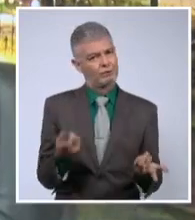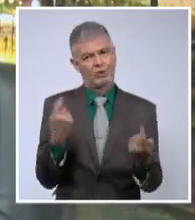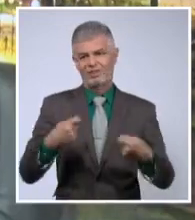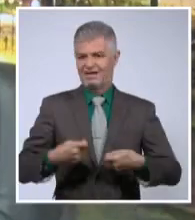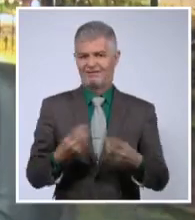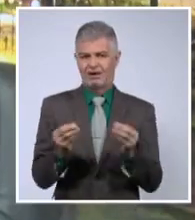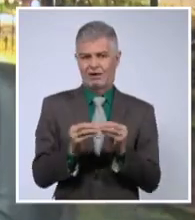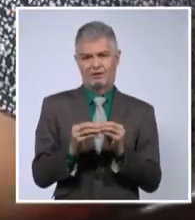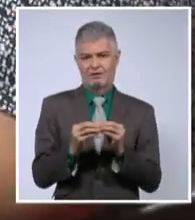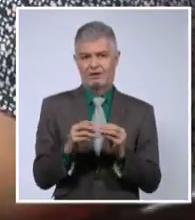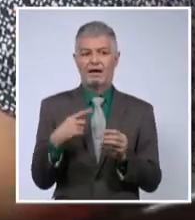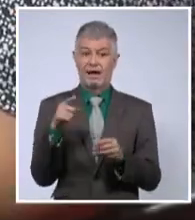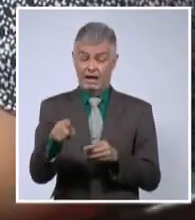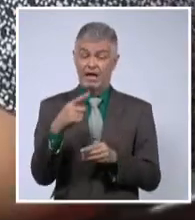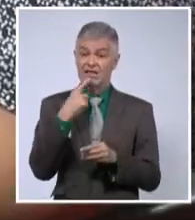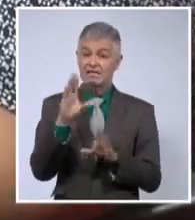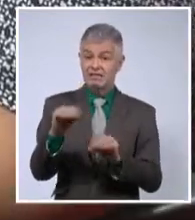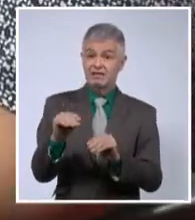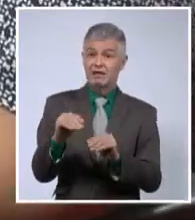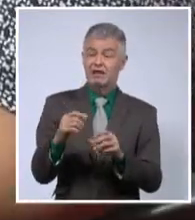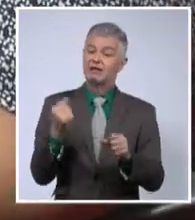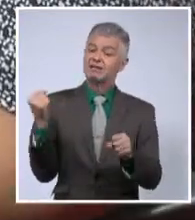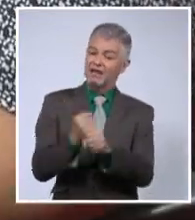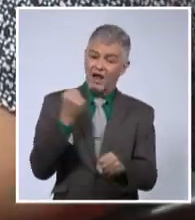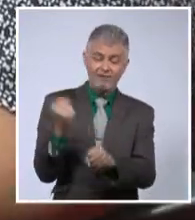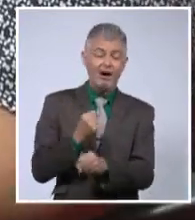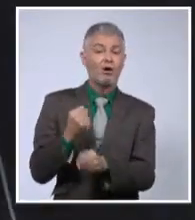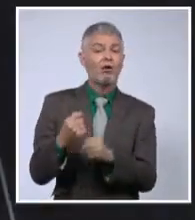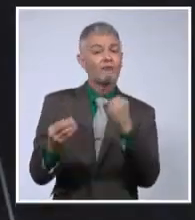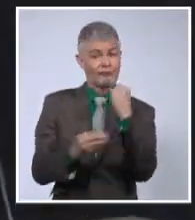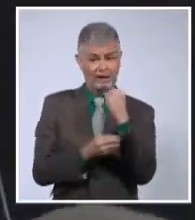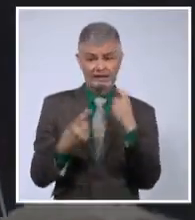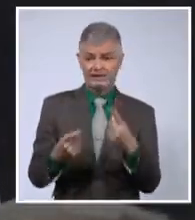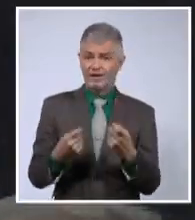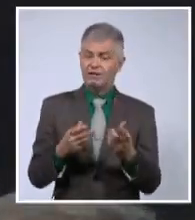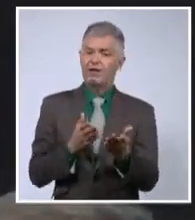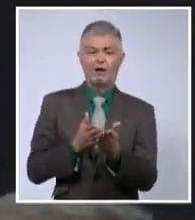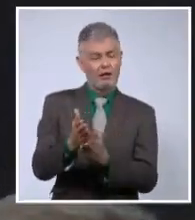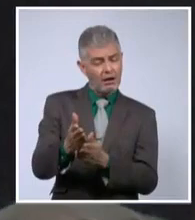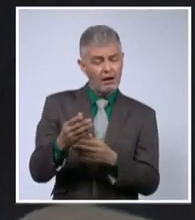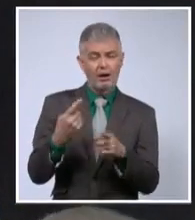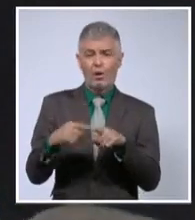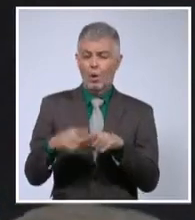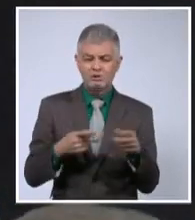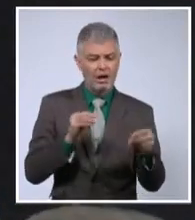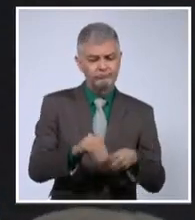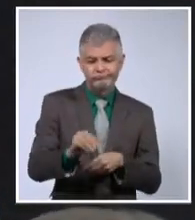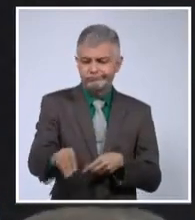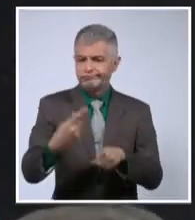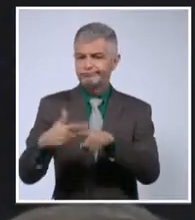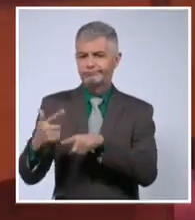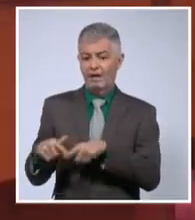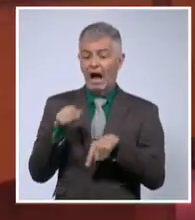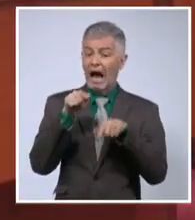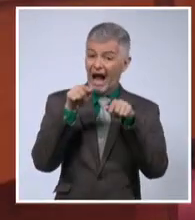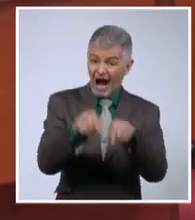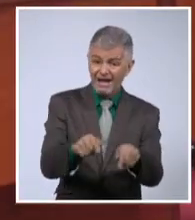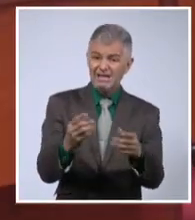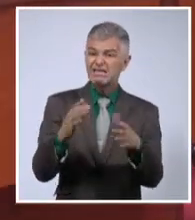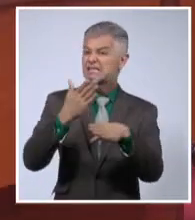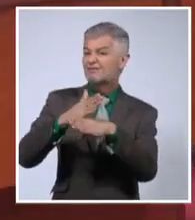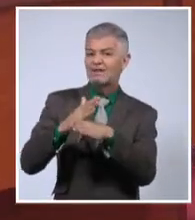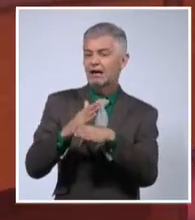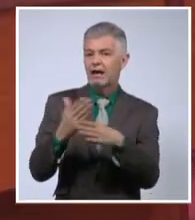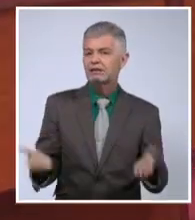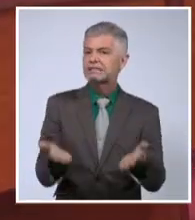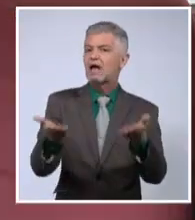duro con la ciencia y sostener el desarrollo de culturas agrícolas, ya que en ella está el avance de nuestra economía en los